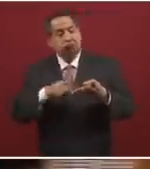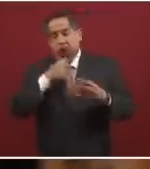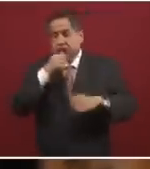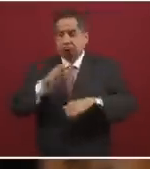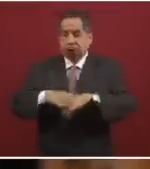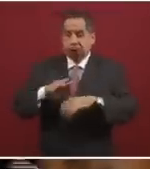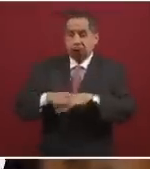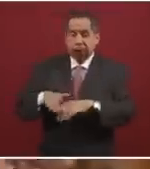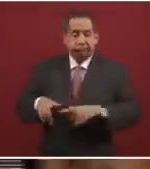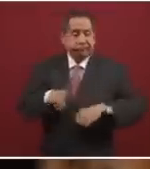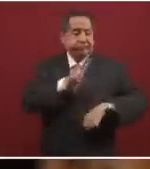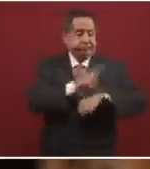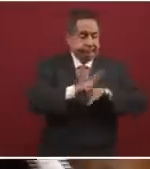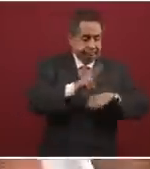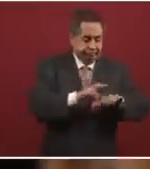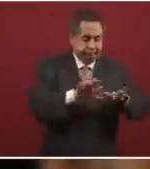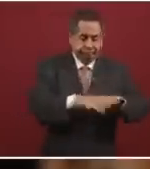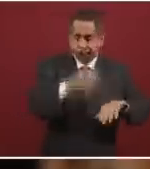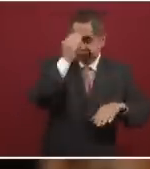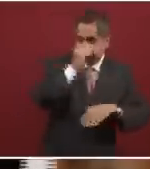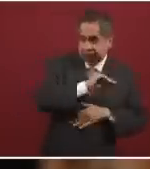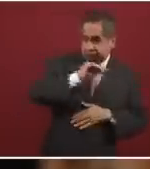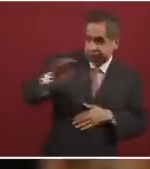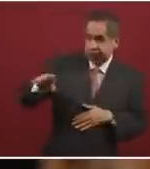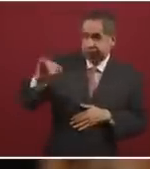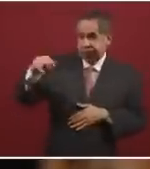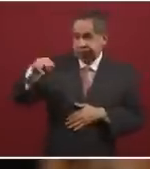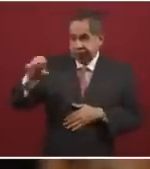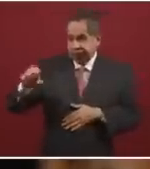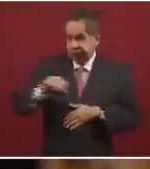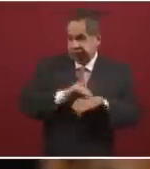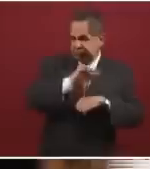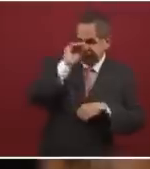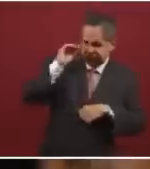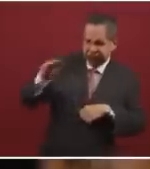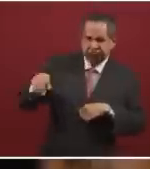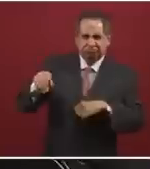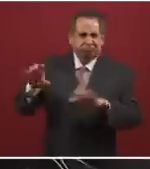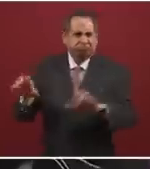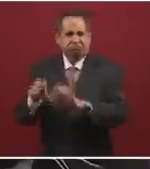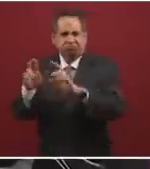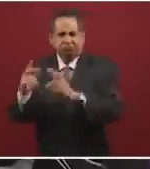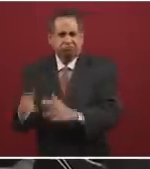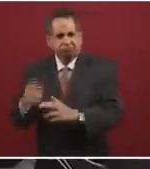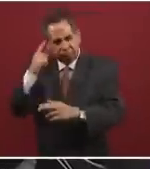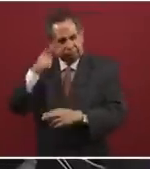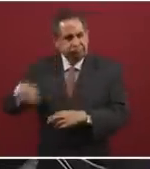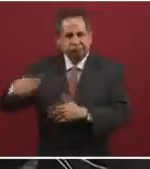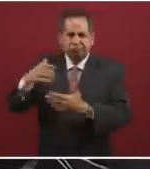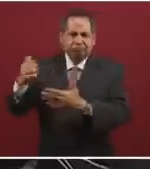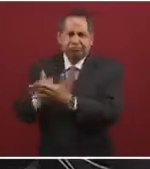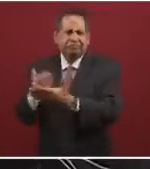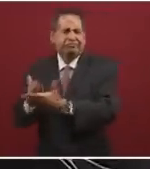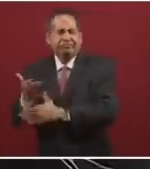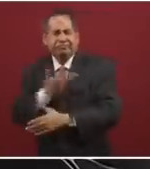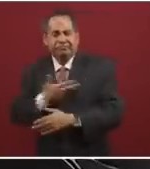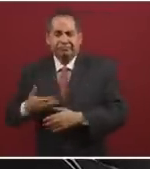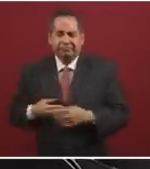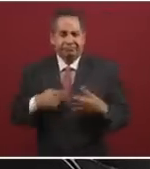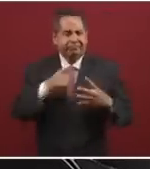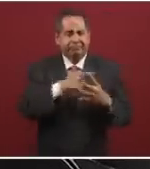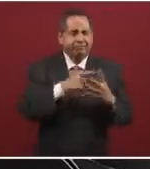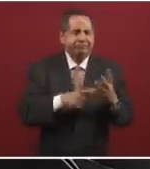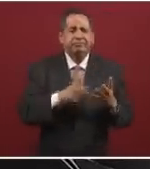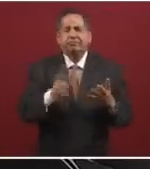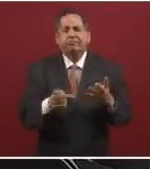desde Venezuela al INE, que iba a destruir literalmente los sistemas de cómputo para que usted llegara a la presidencia, tal como había